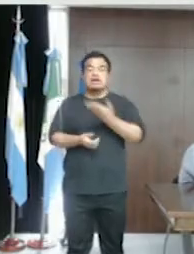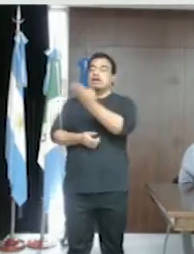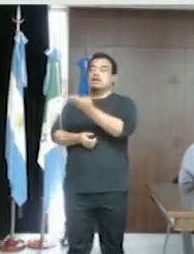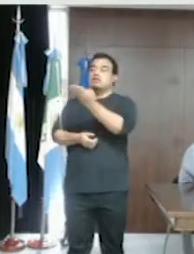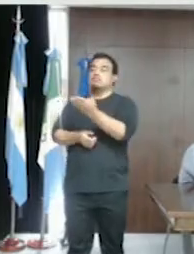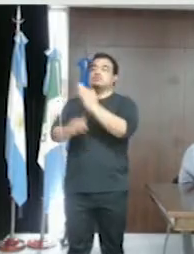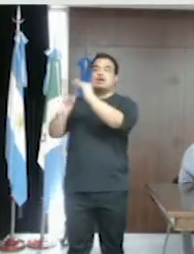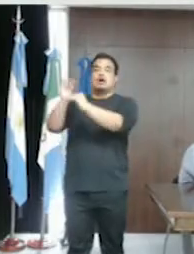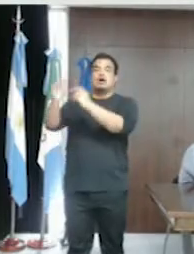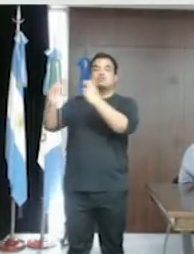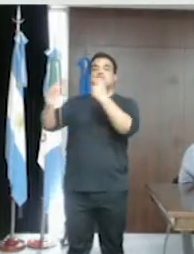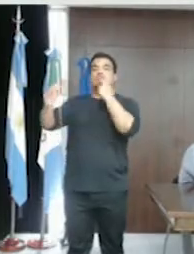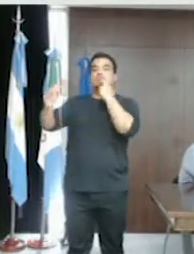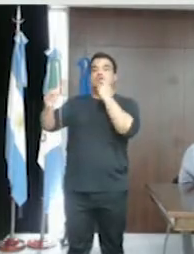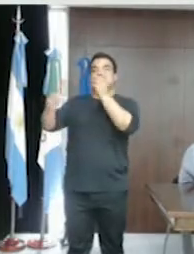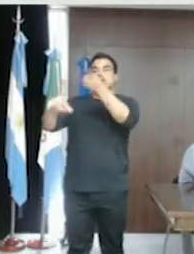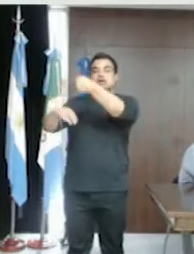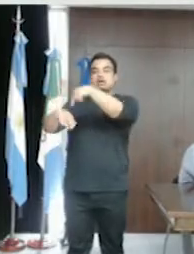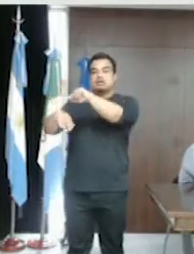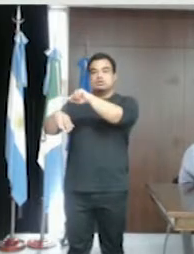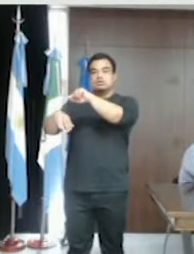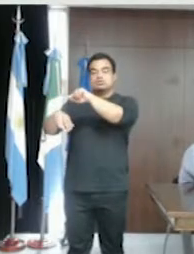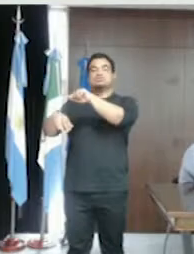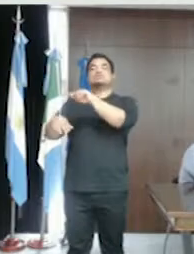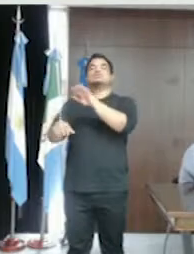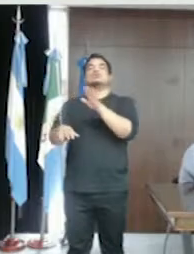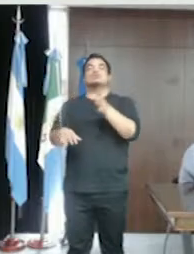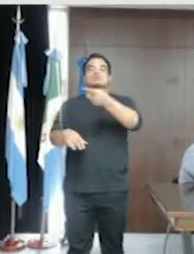esto, que mi primera escuela,